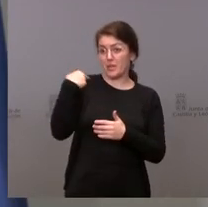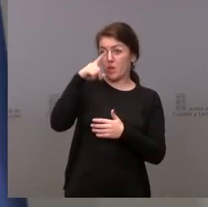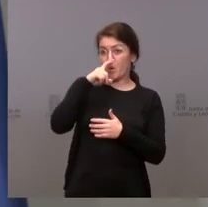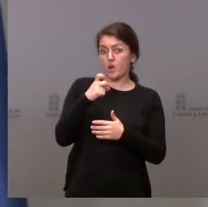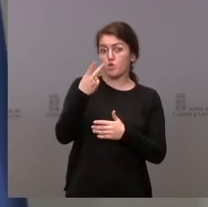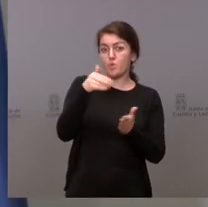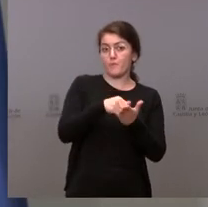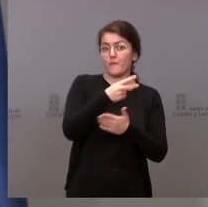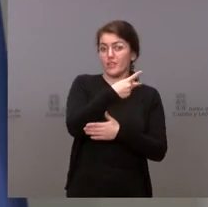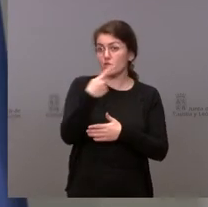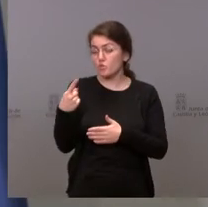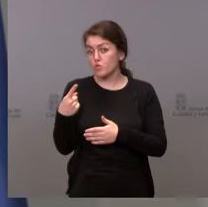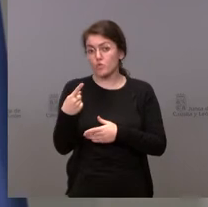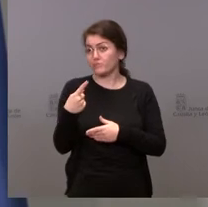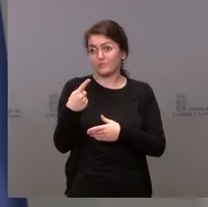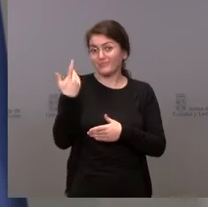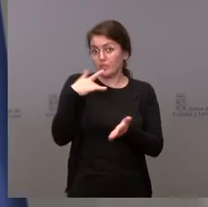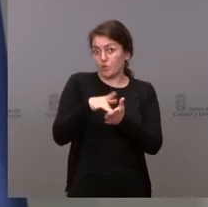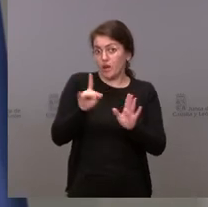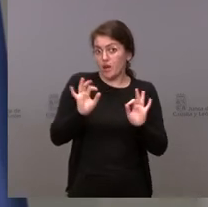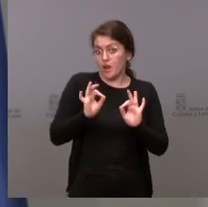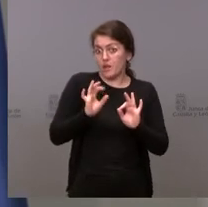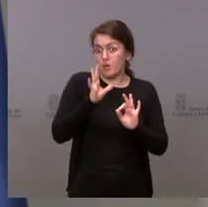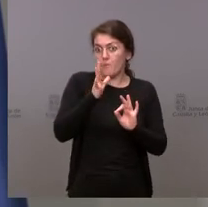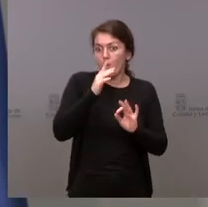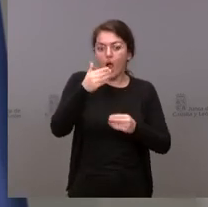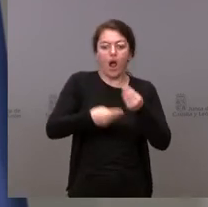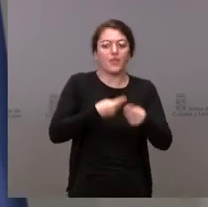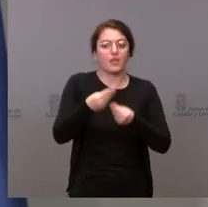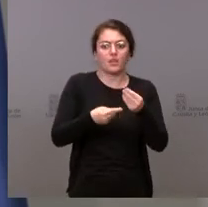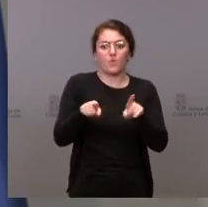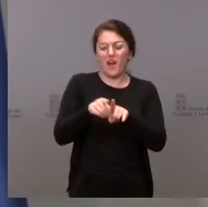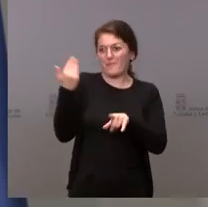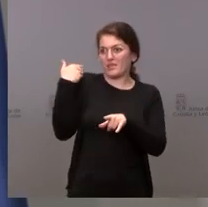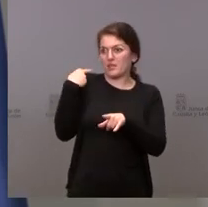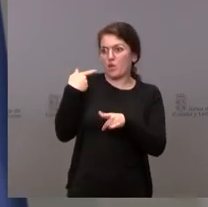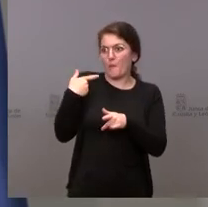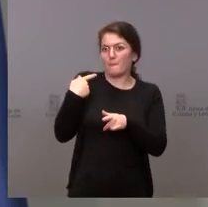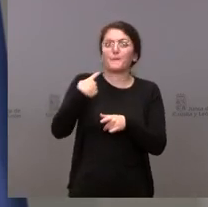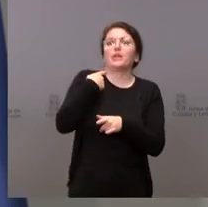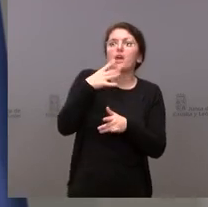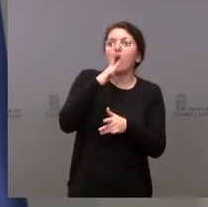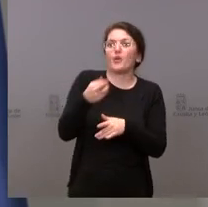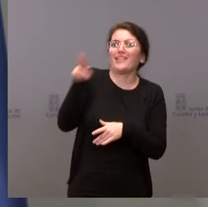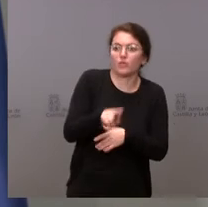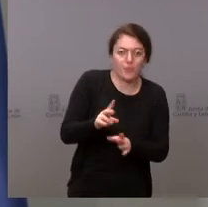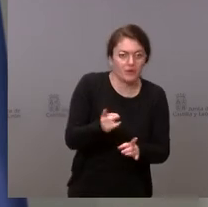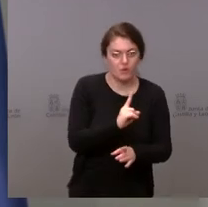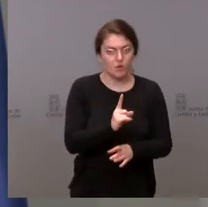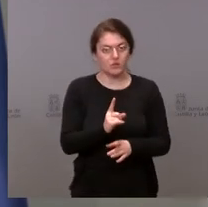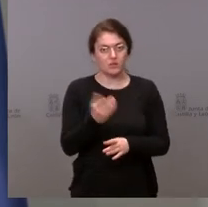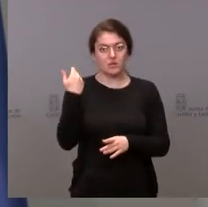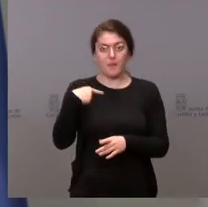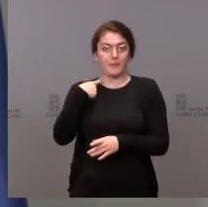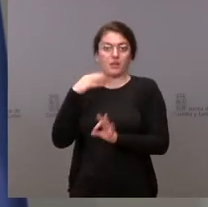lógicamente lo que no se hace aquí es recuperar la pérdida que se produjo entonces es decir que esa pérdida digamos que queda consolidada